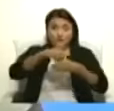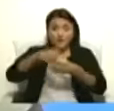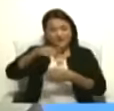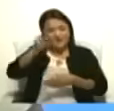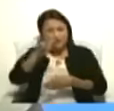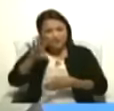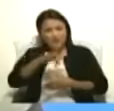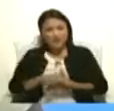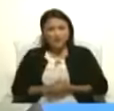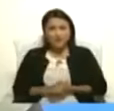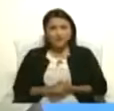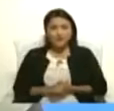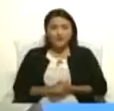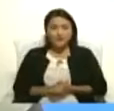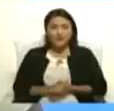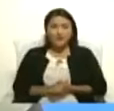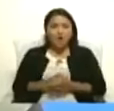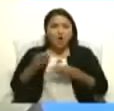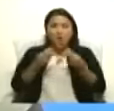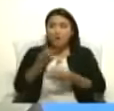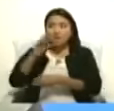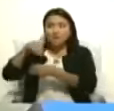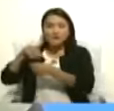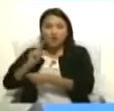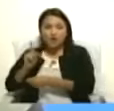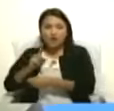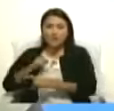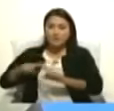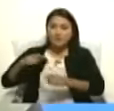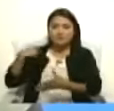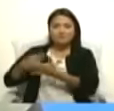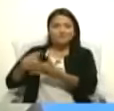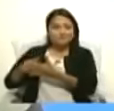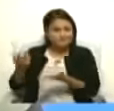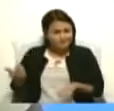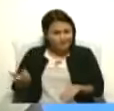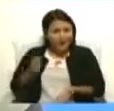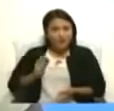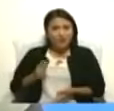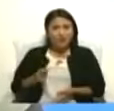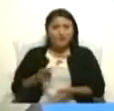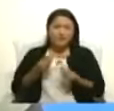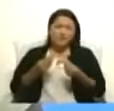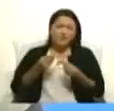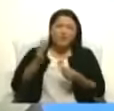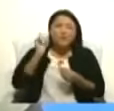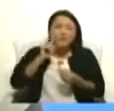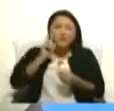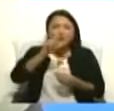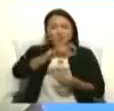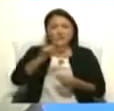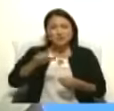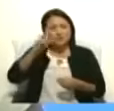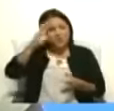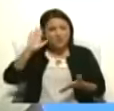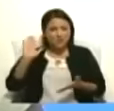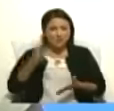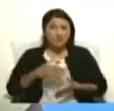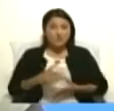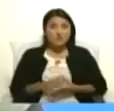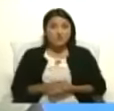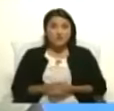meten si pagar los abogados el colmo de lo mentiroso en cuanto a la primera pregunta que tú haces todos estamos